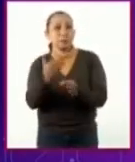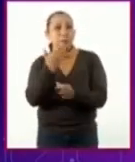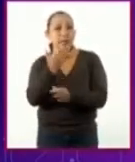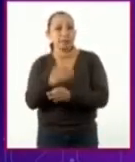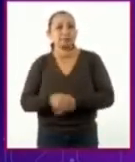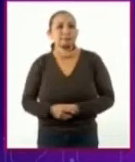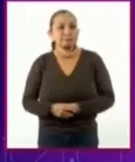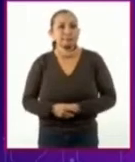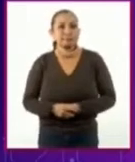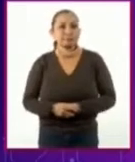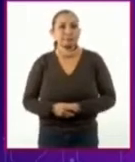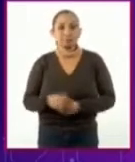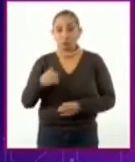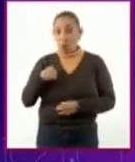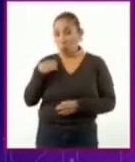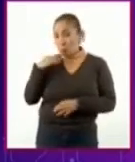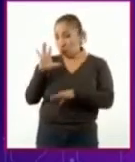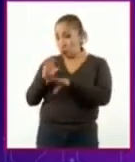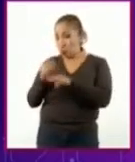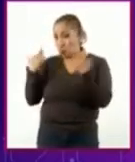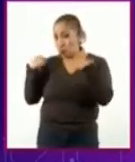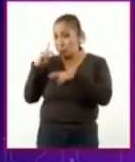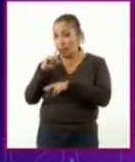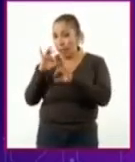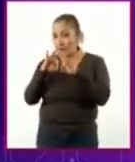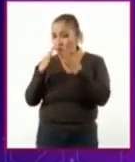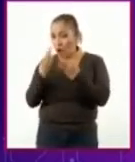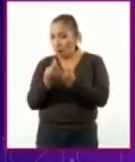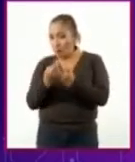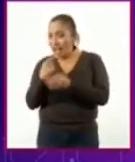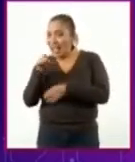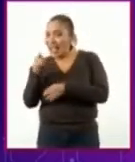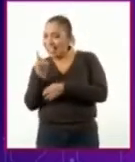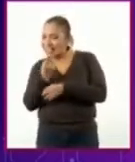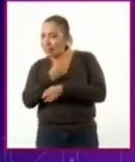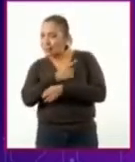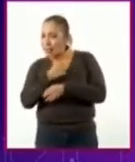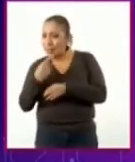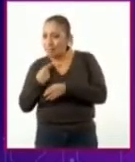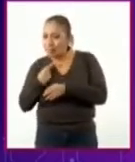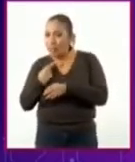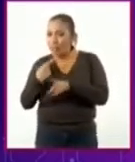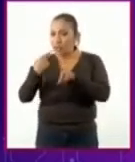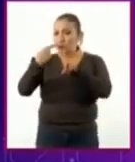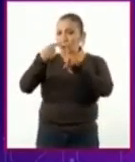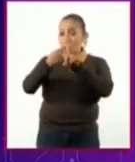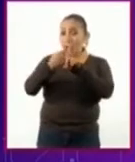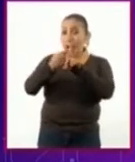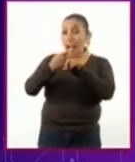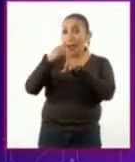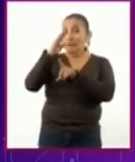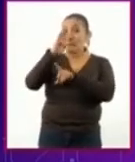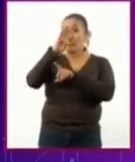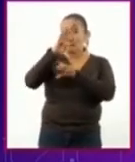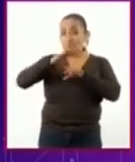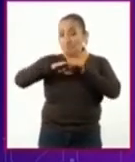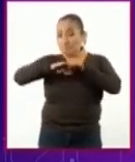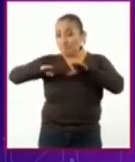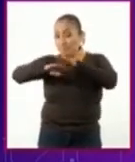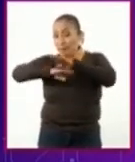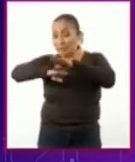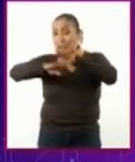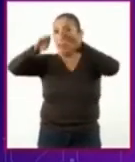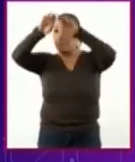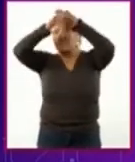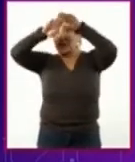adecuada? Si me permite, maestra, la fórmula indica que se tienen que sumar las bases y posteriormente multiplicar